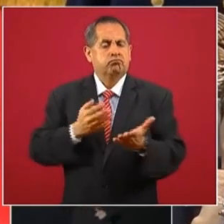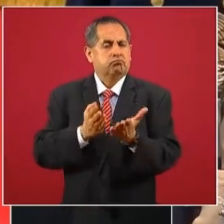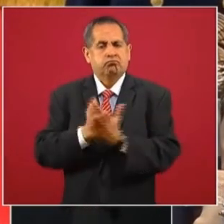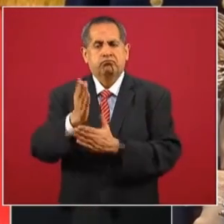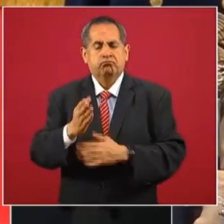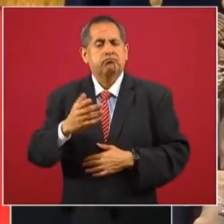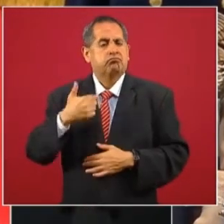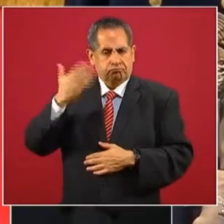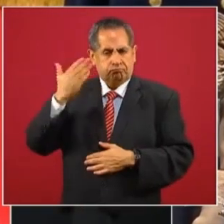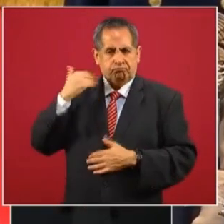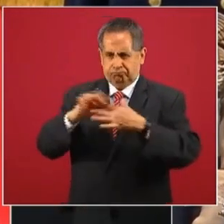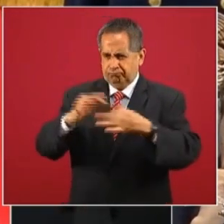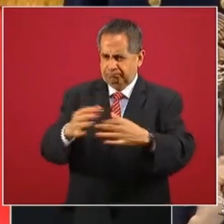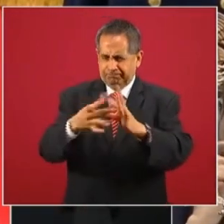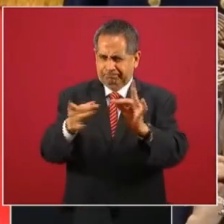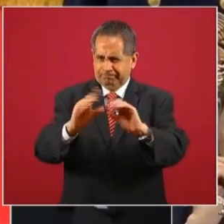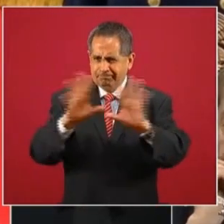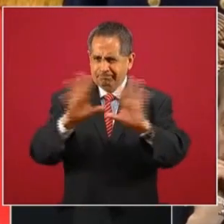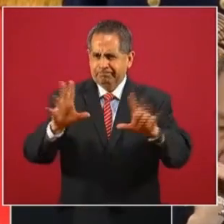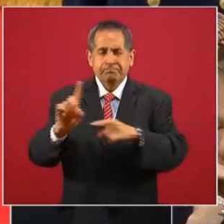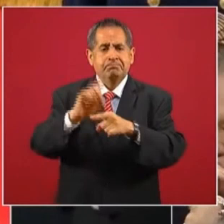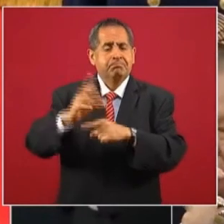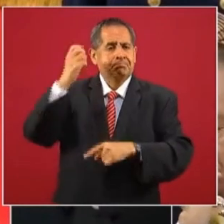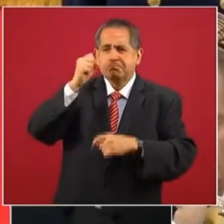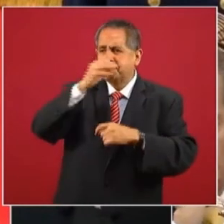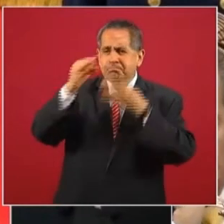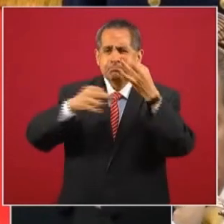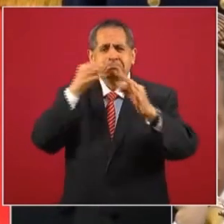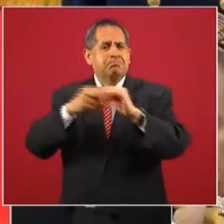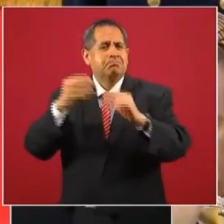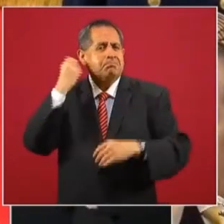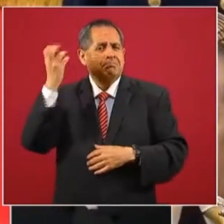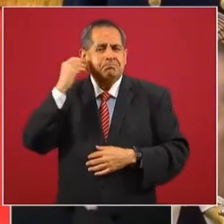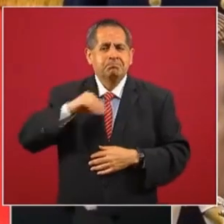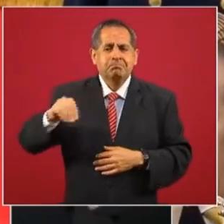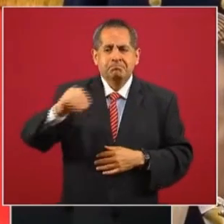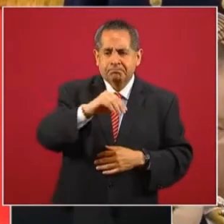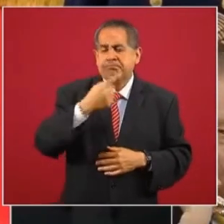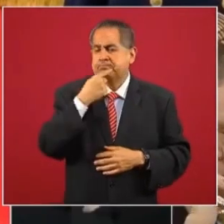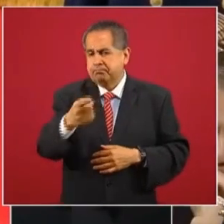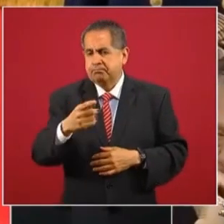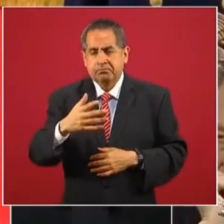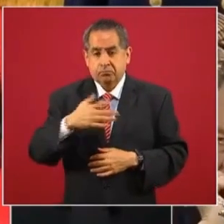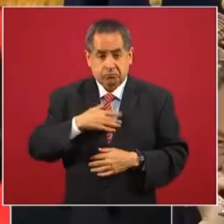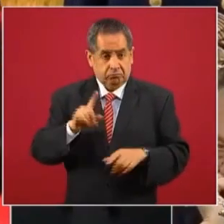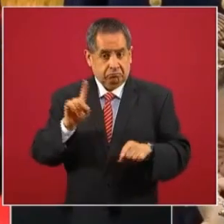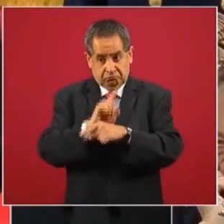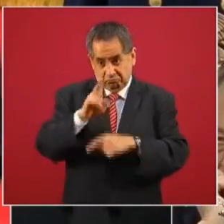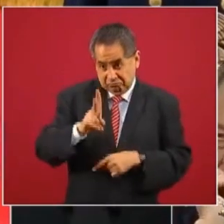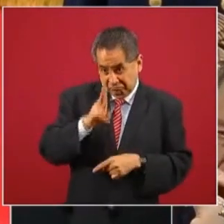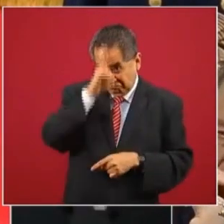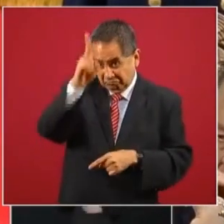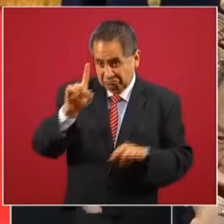definí con toda claridad desde la campaña. Dije que no es mi fuerte la